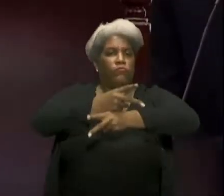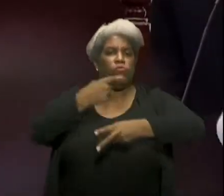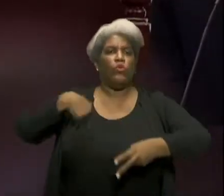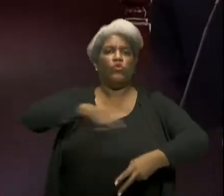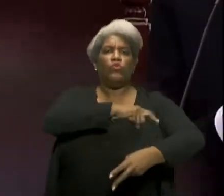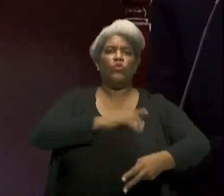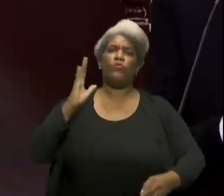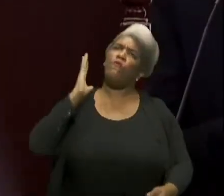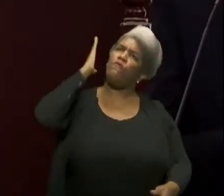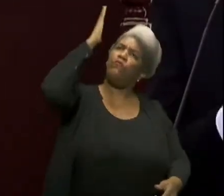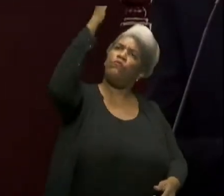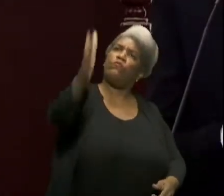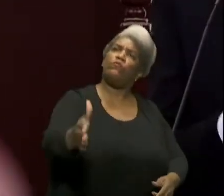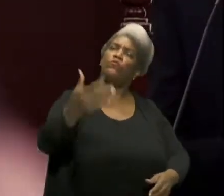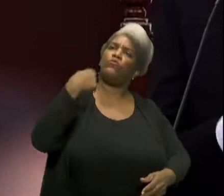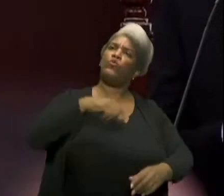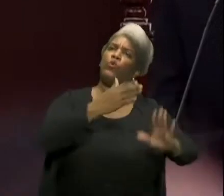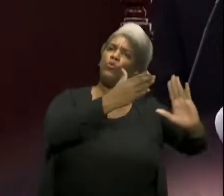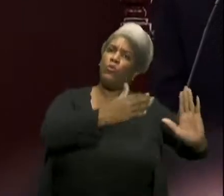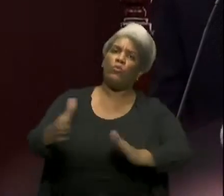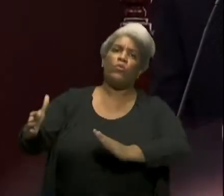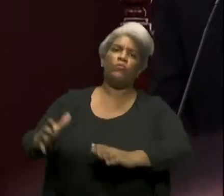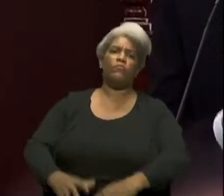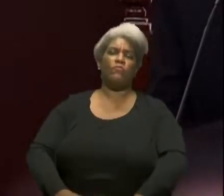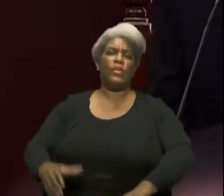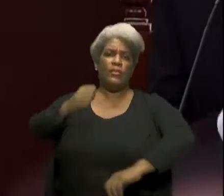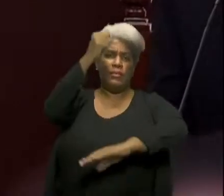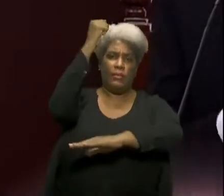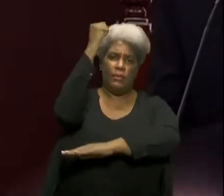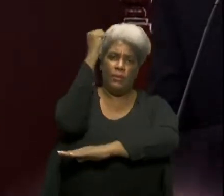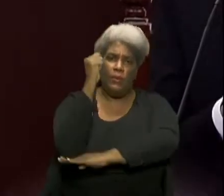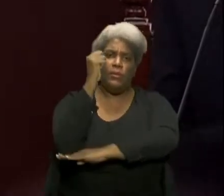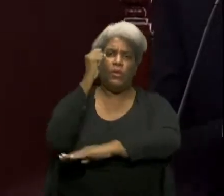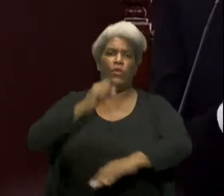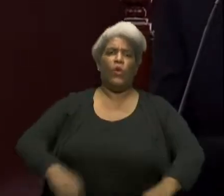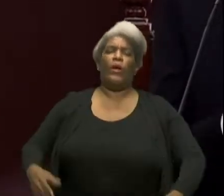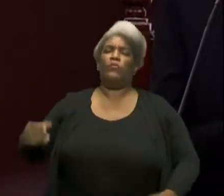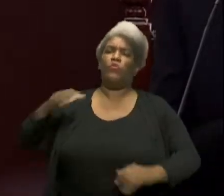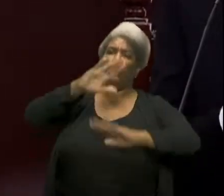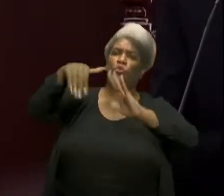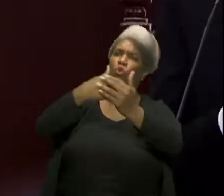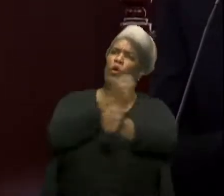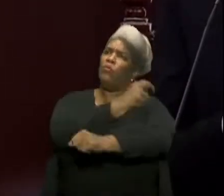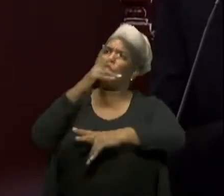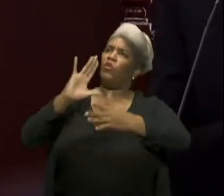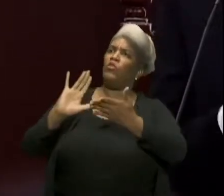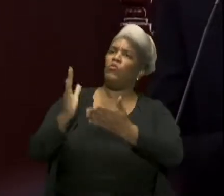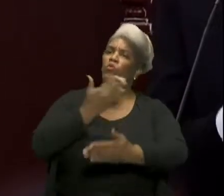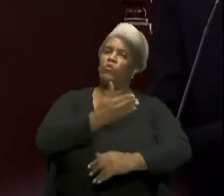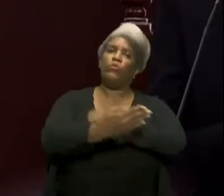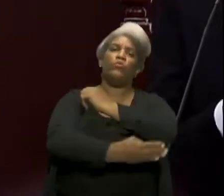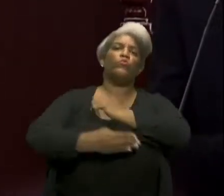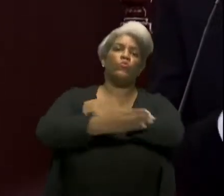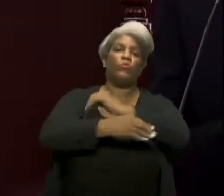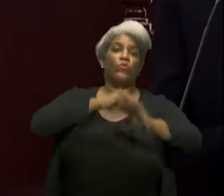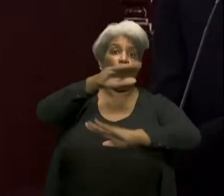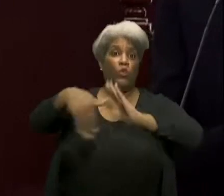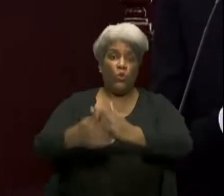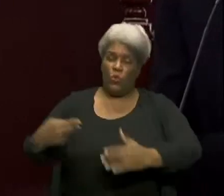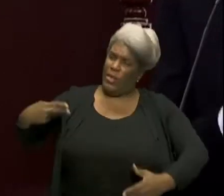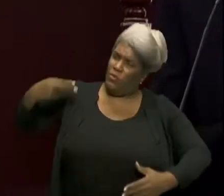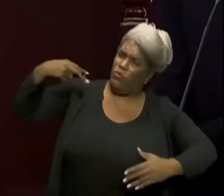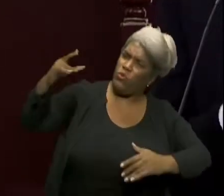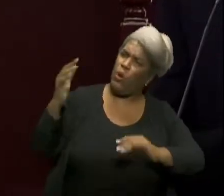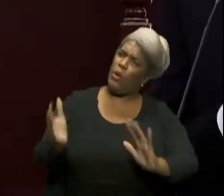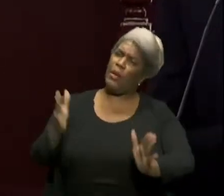de un destino arraigado en las glorias de nuestro país. Que la llama eterna de nuestra herencia ilumine el